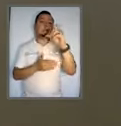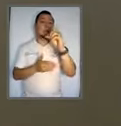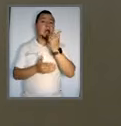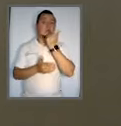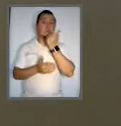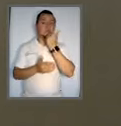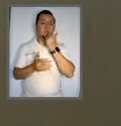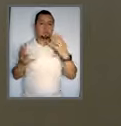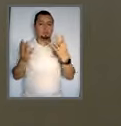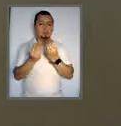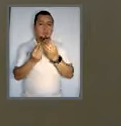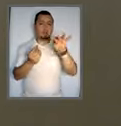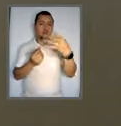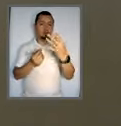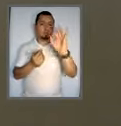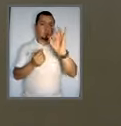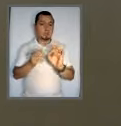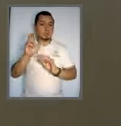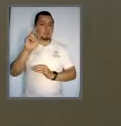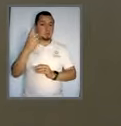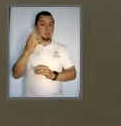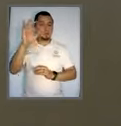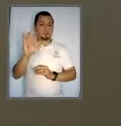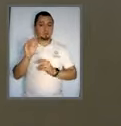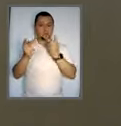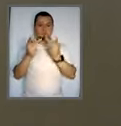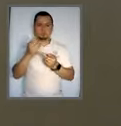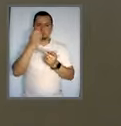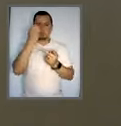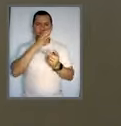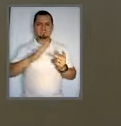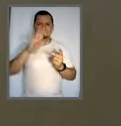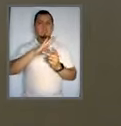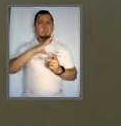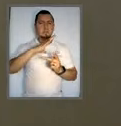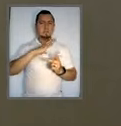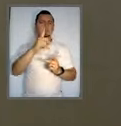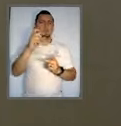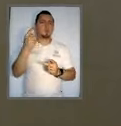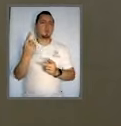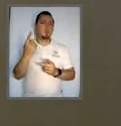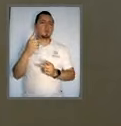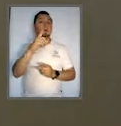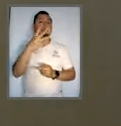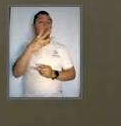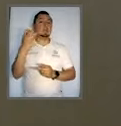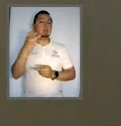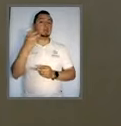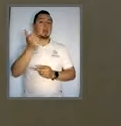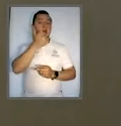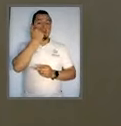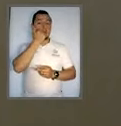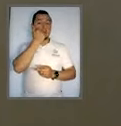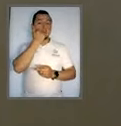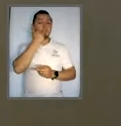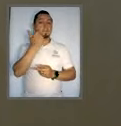alumnos. Con un 14%, el 31% de nuestras escuelas tienen entre 101 y 300 alumnos